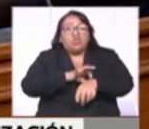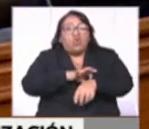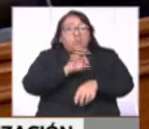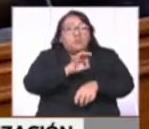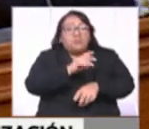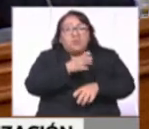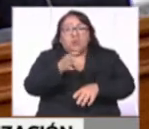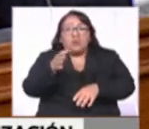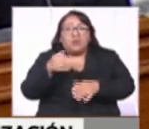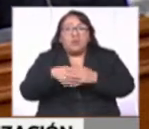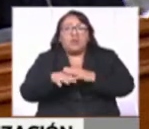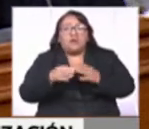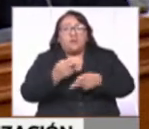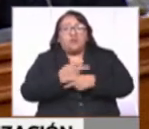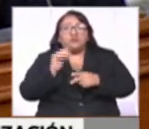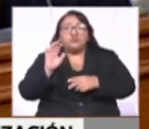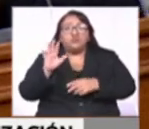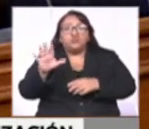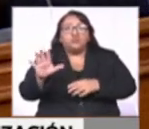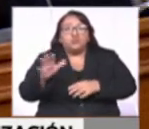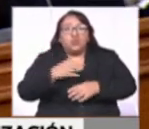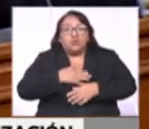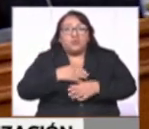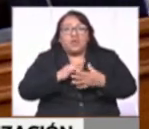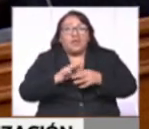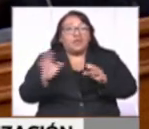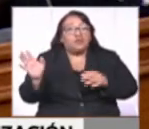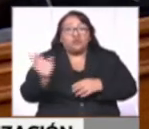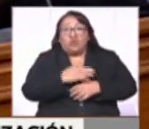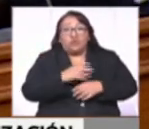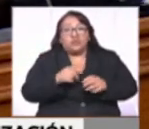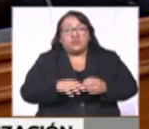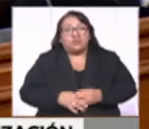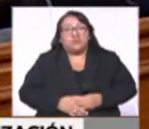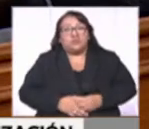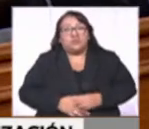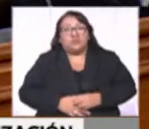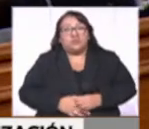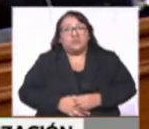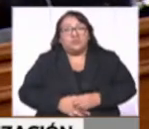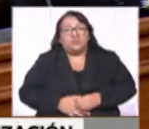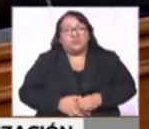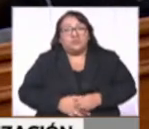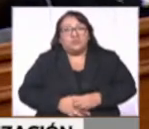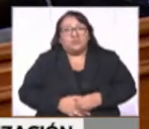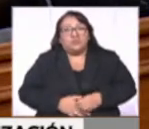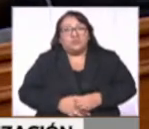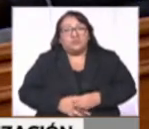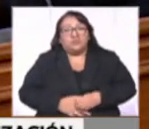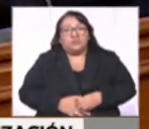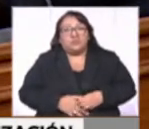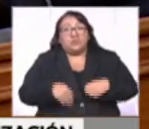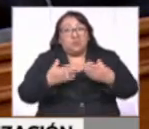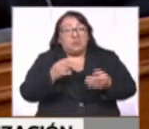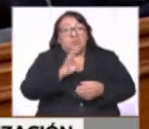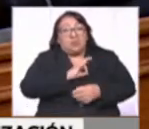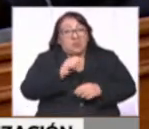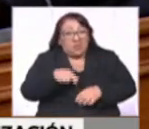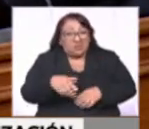van a recetar productos de su propia cadena. Todo eso está haciendo Indecopi y le vamos a premiar por